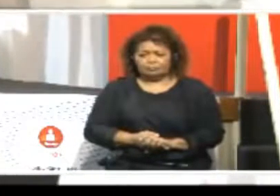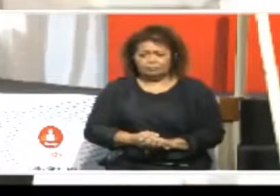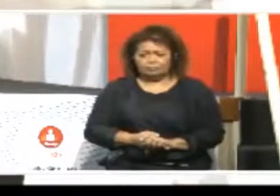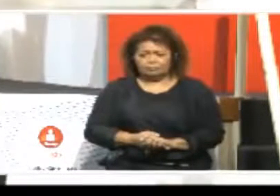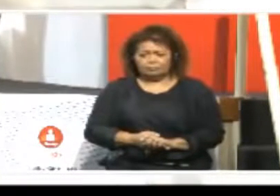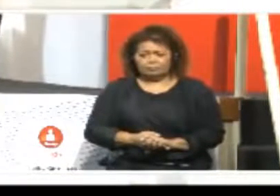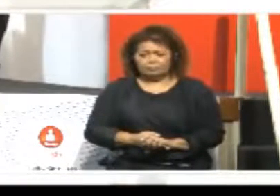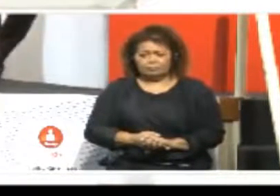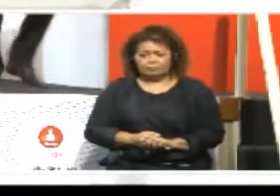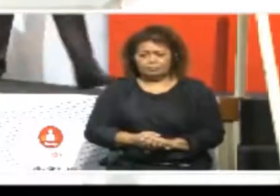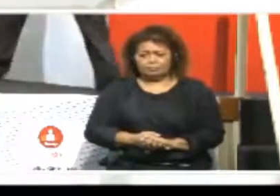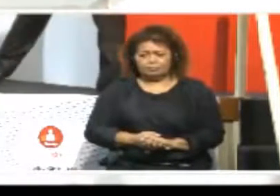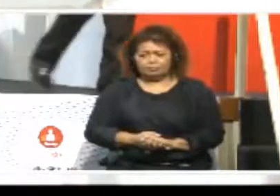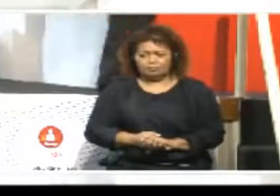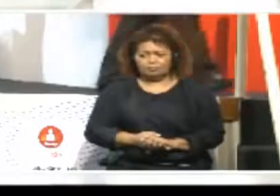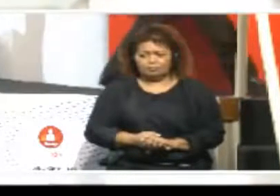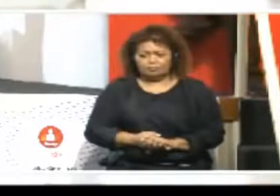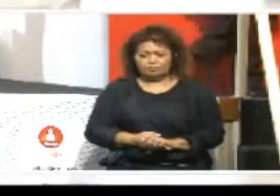Qué pena.